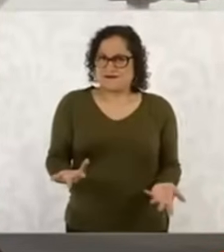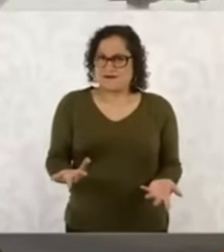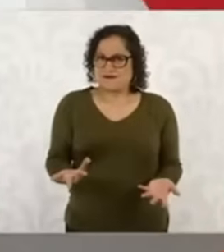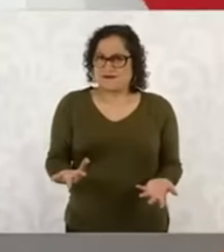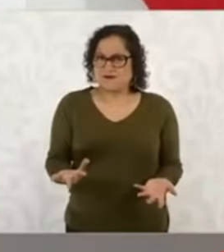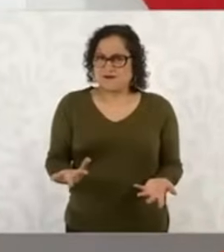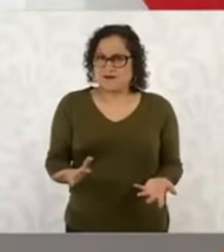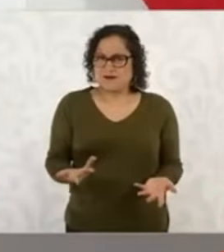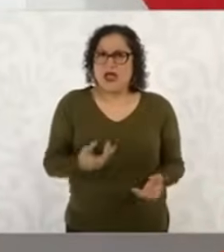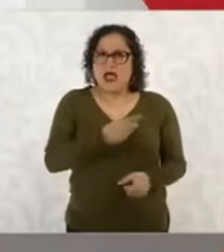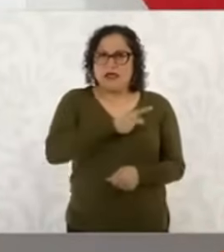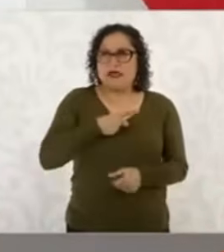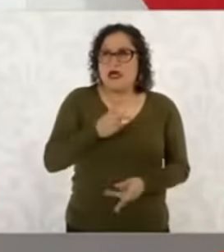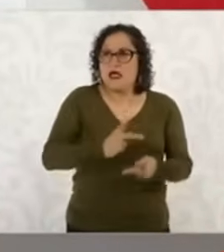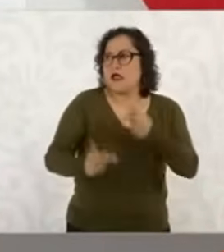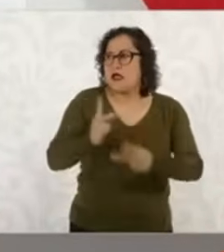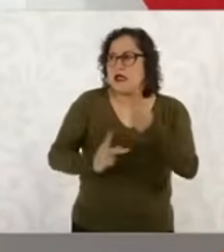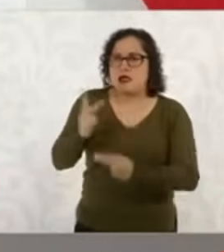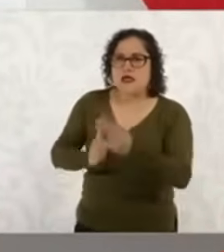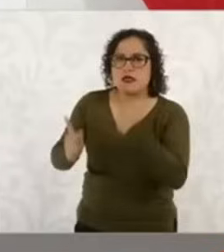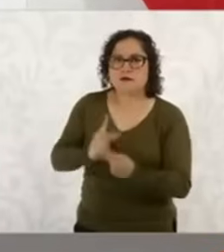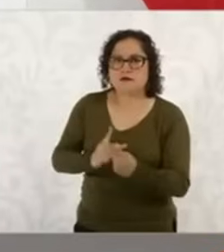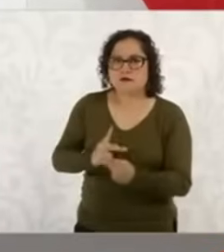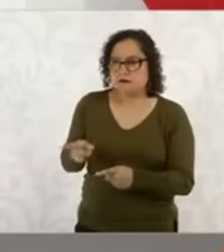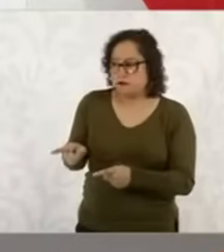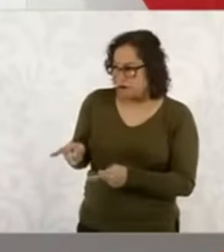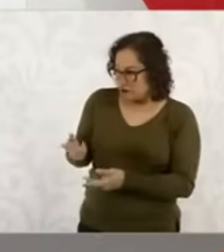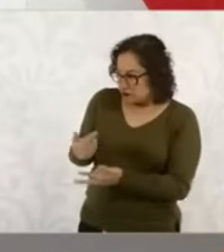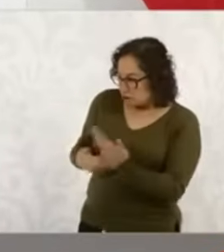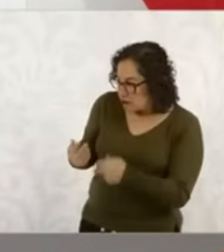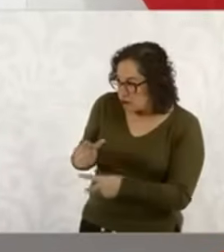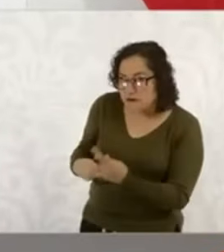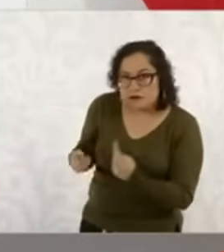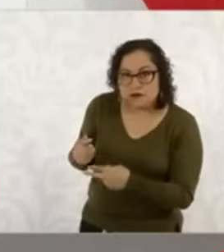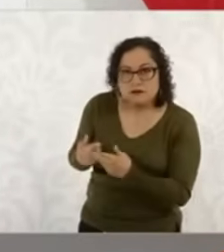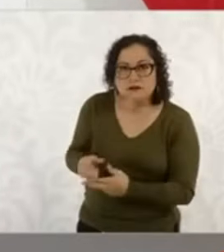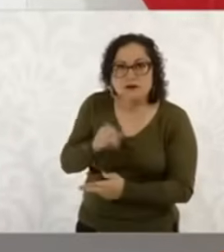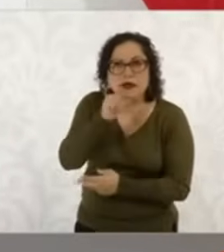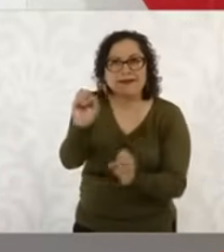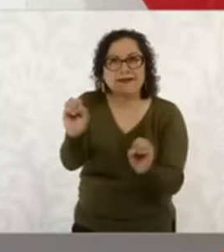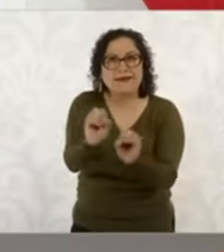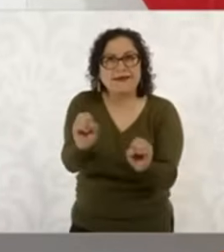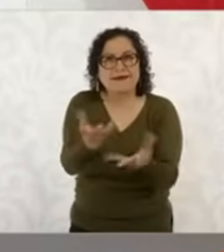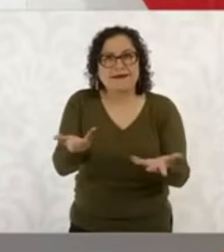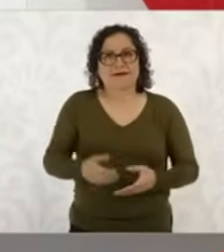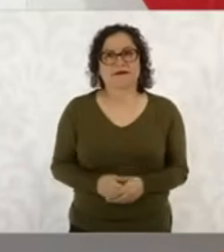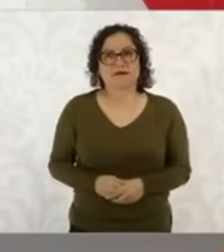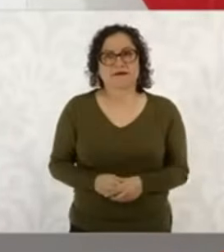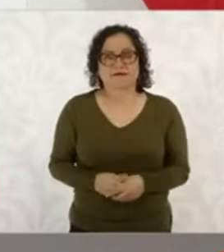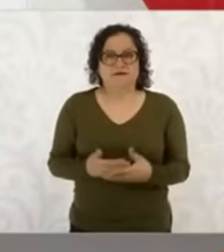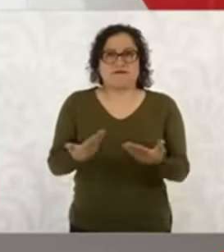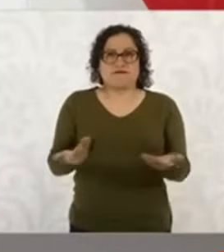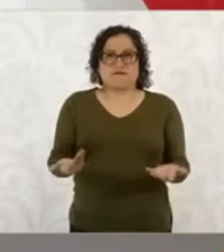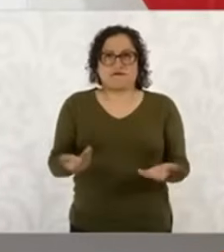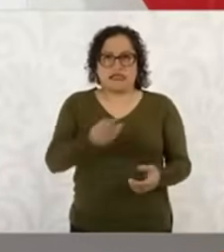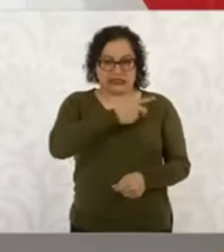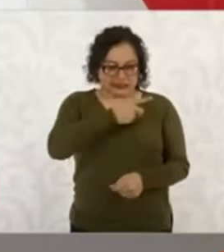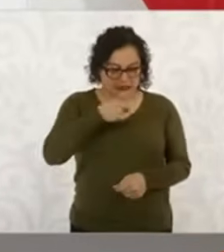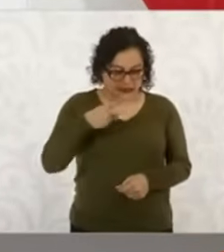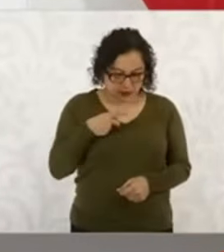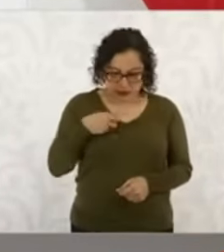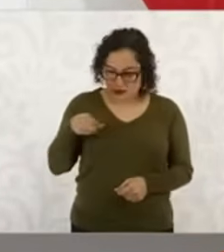y se produjo menos petróleo, a ver si encuentras por ahí la gráfica, que ya la habíamos presentado aquí, y menos gasolina y menos